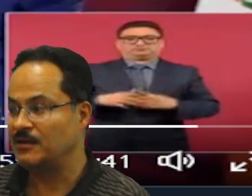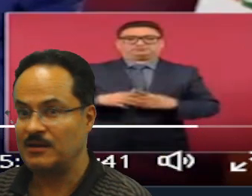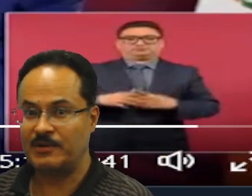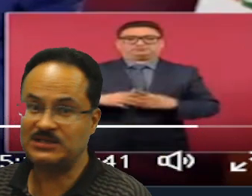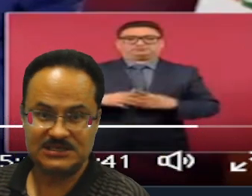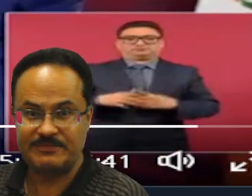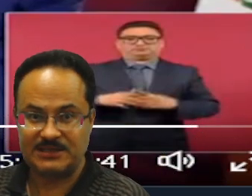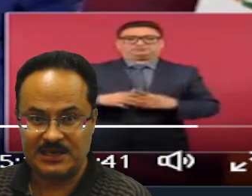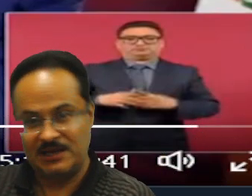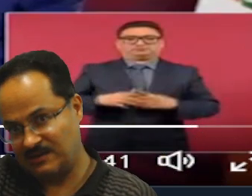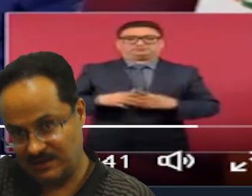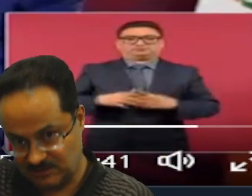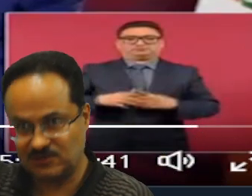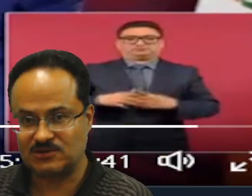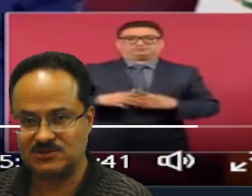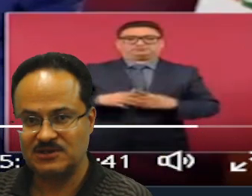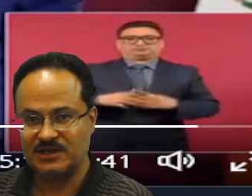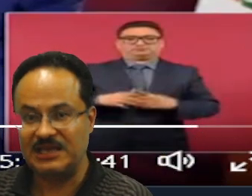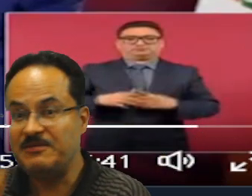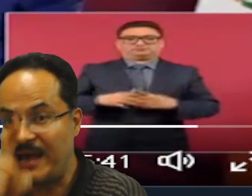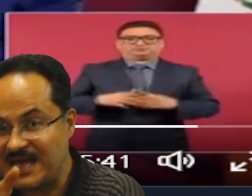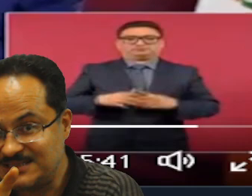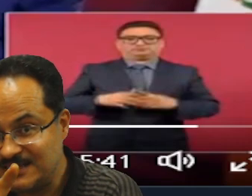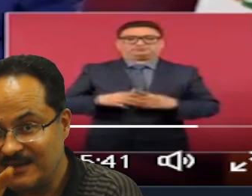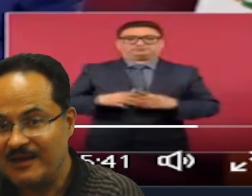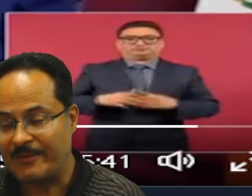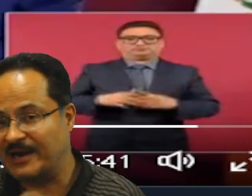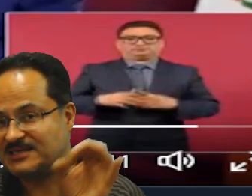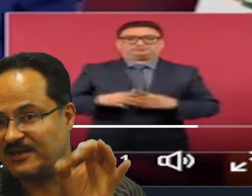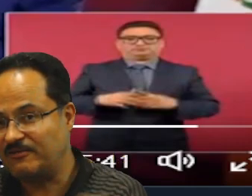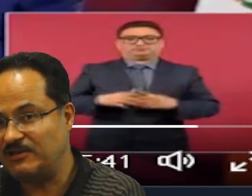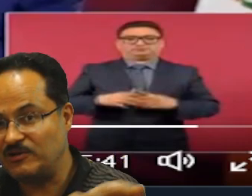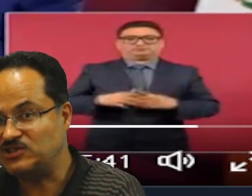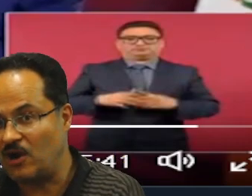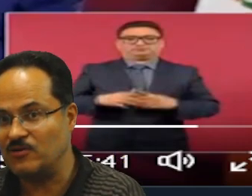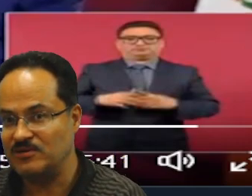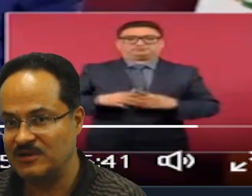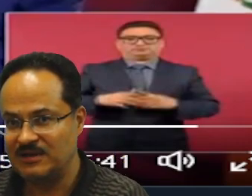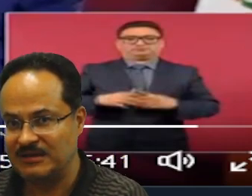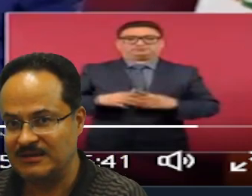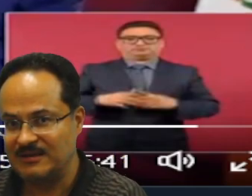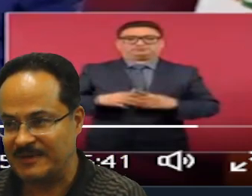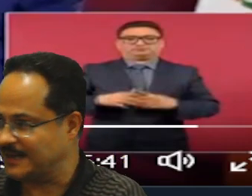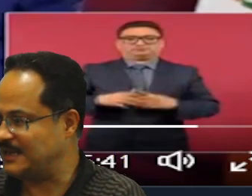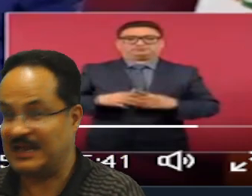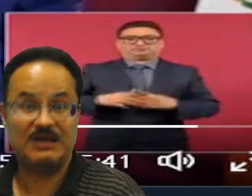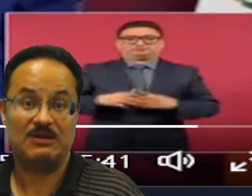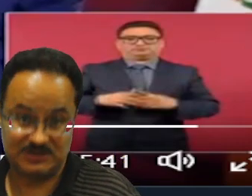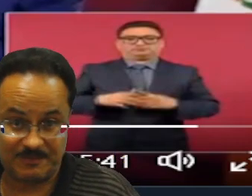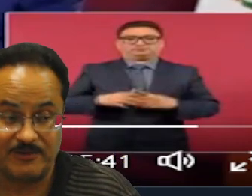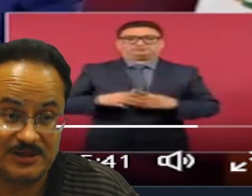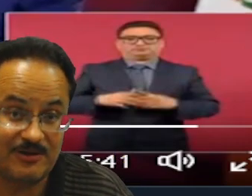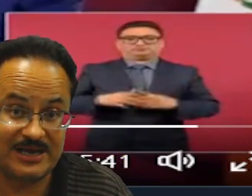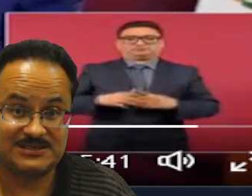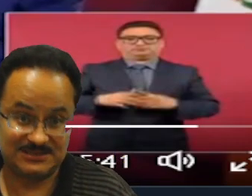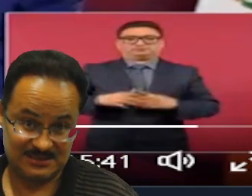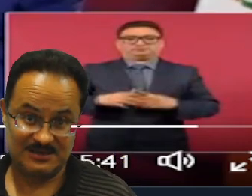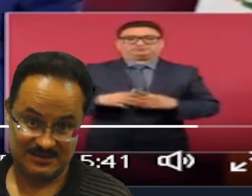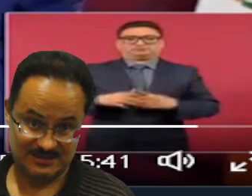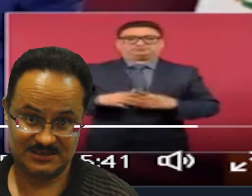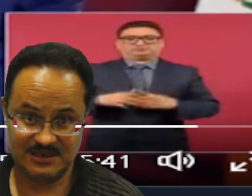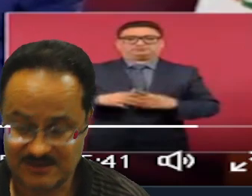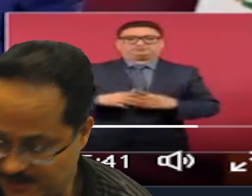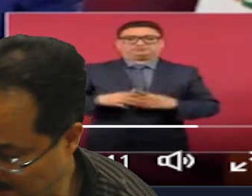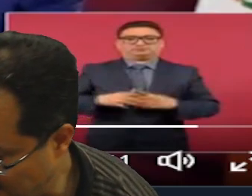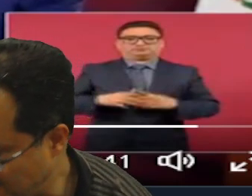pero él sí se mete en los otros y más para hacer ruido en show para que la los aplaudidores